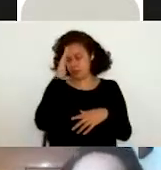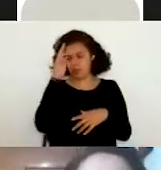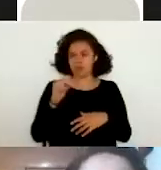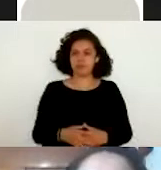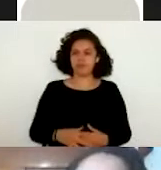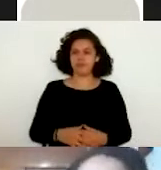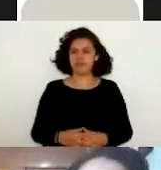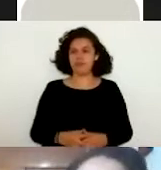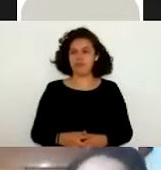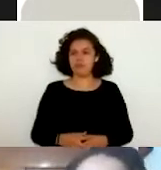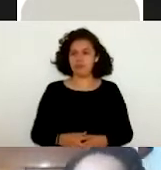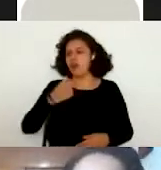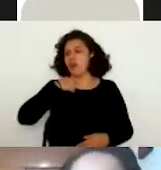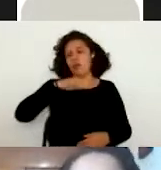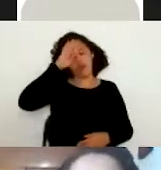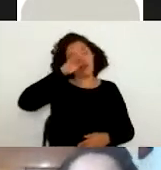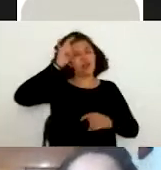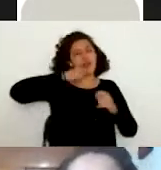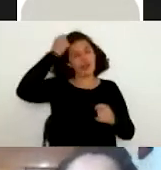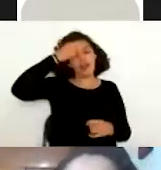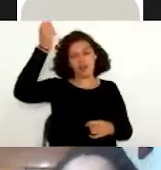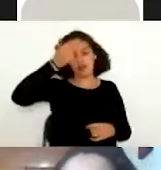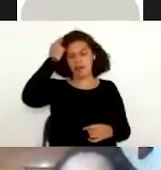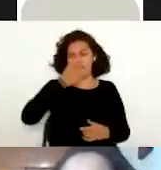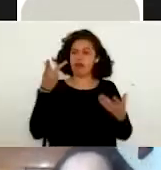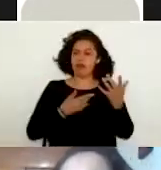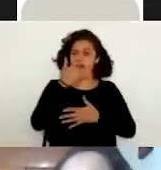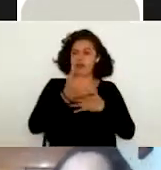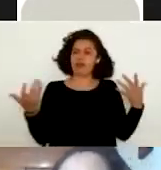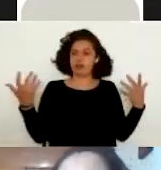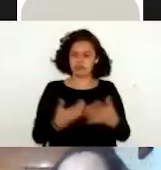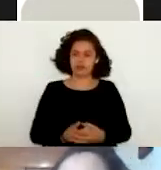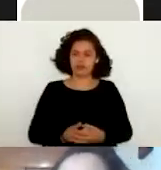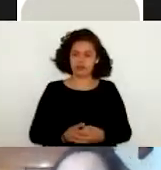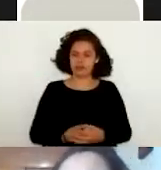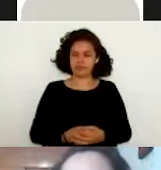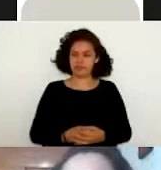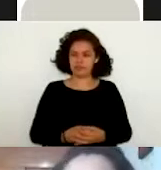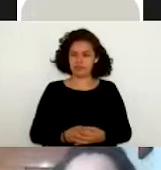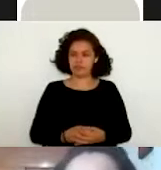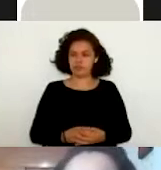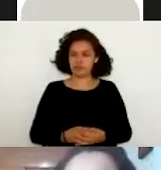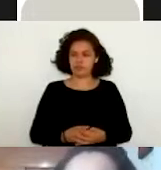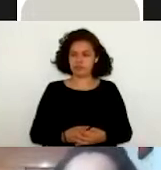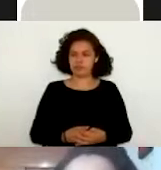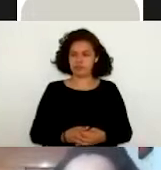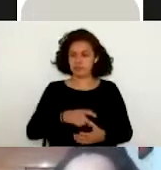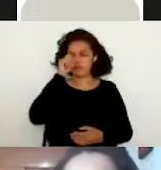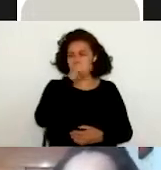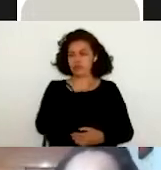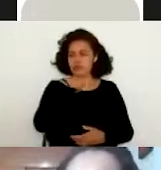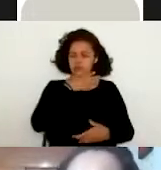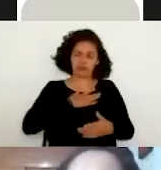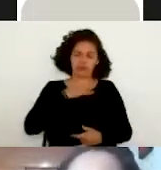ya una base teórica sobre la cual elaborar un proyecto, entonces también voy a tener que justificar que mis